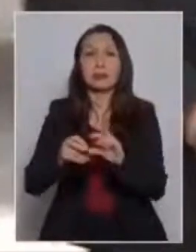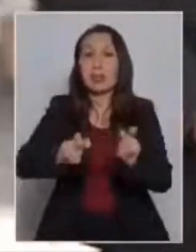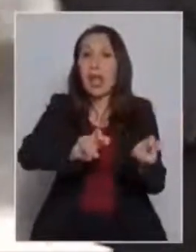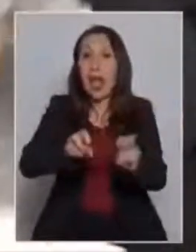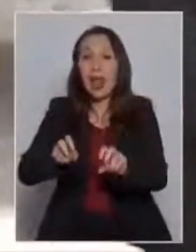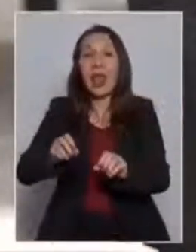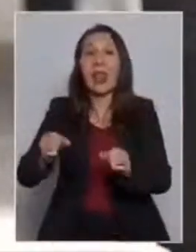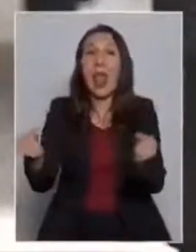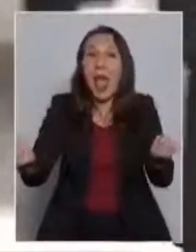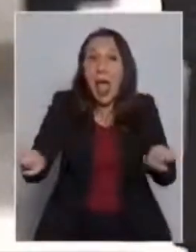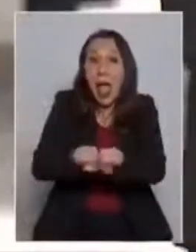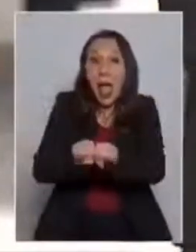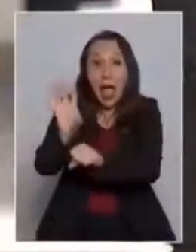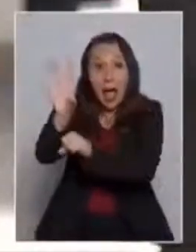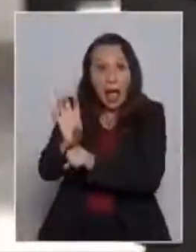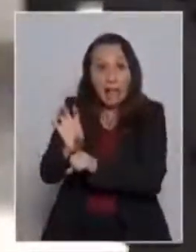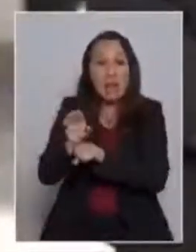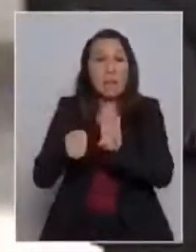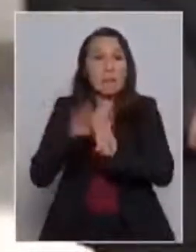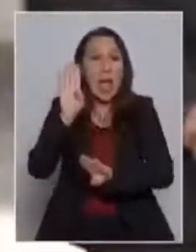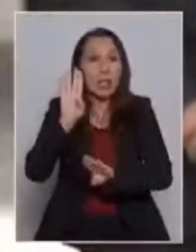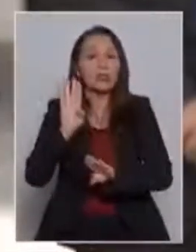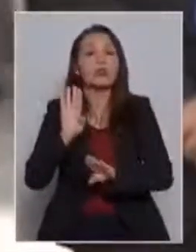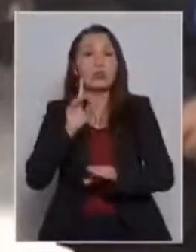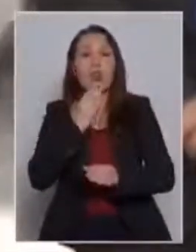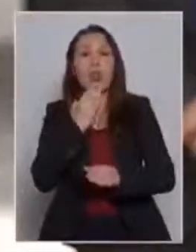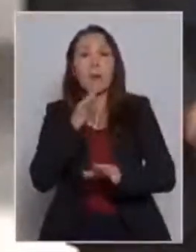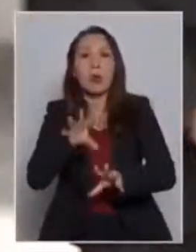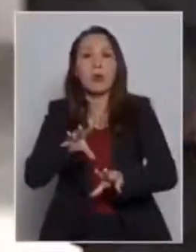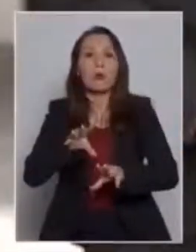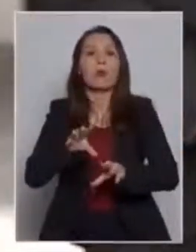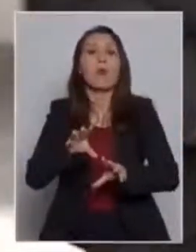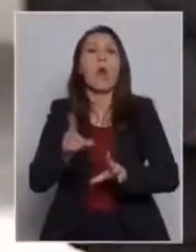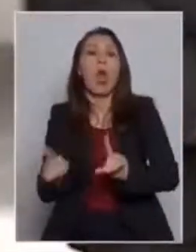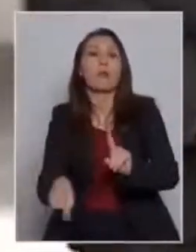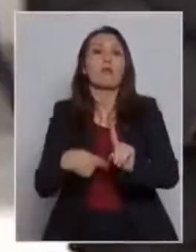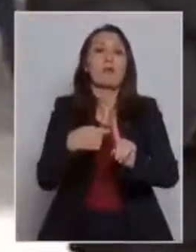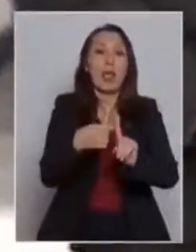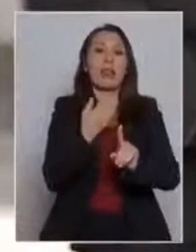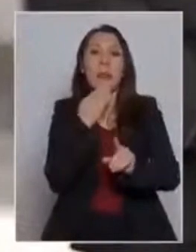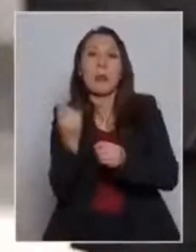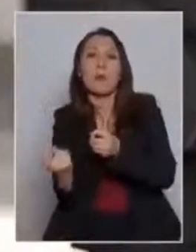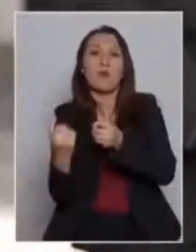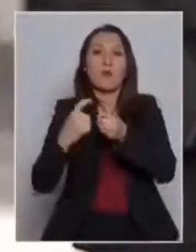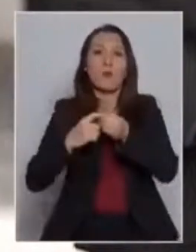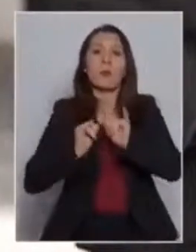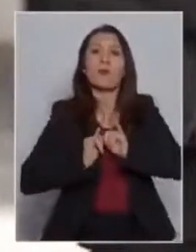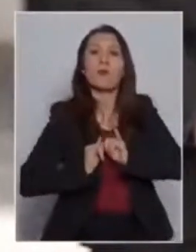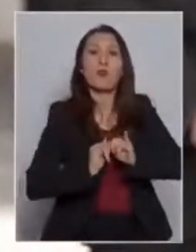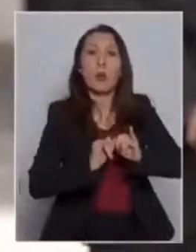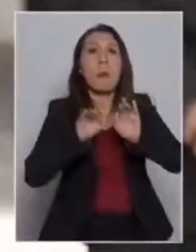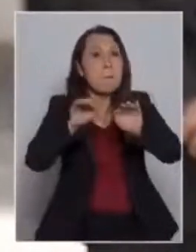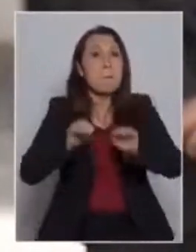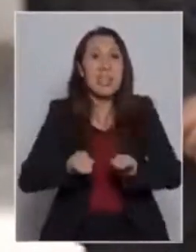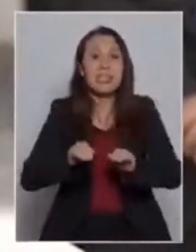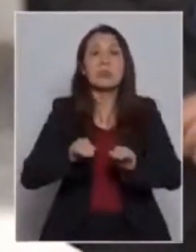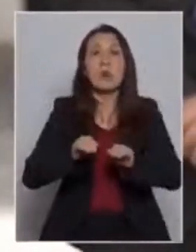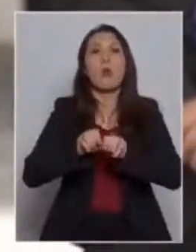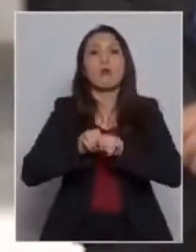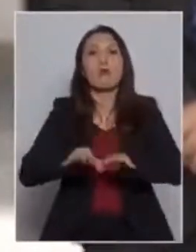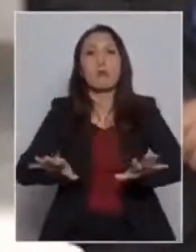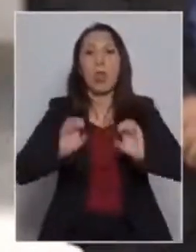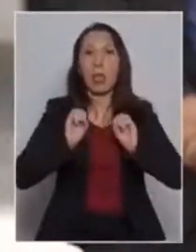van a sumar a la transmisión de esta misma señal. Eso significará que al menos